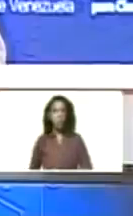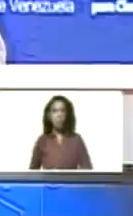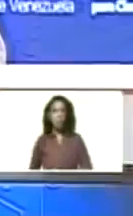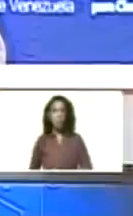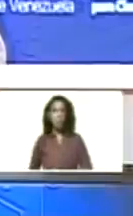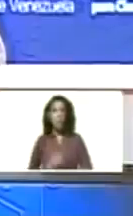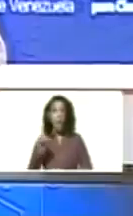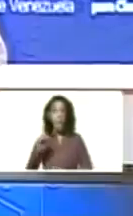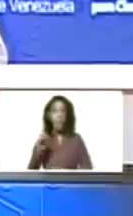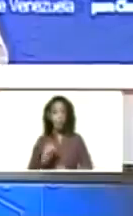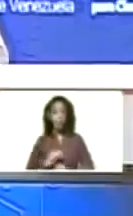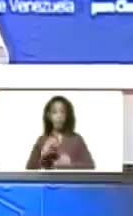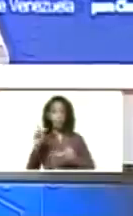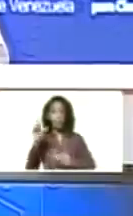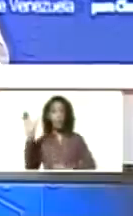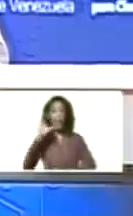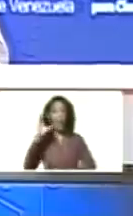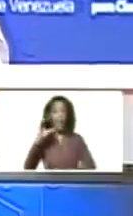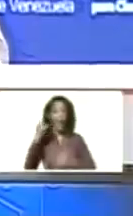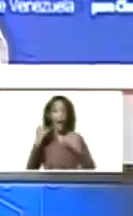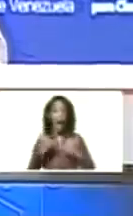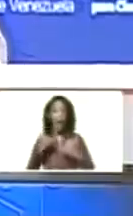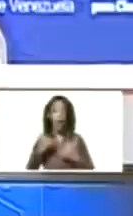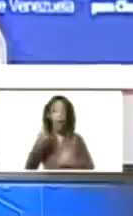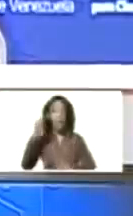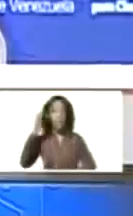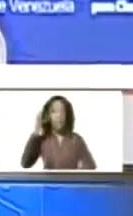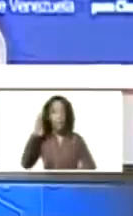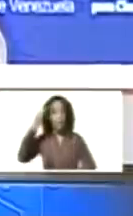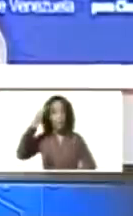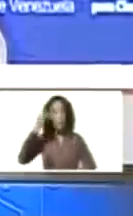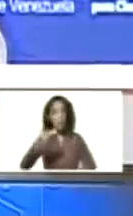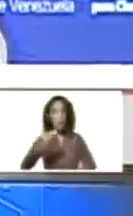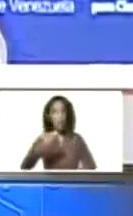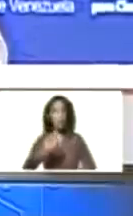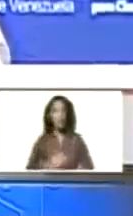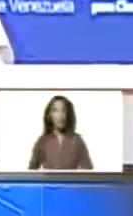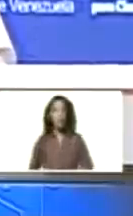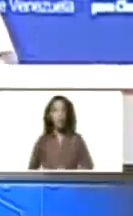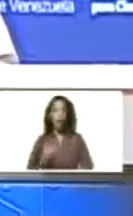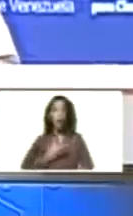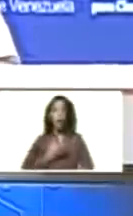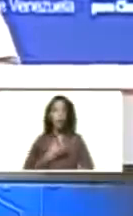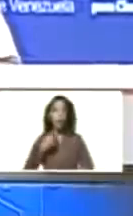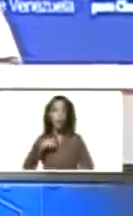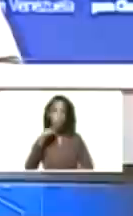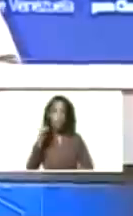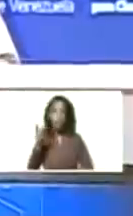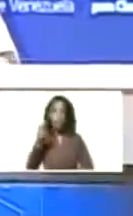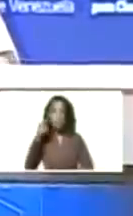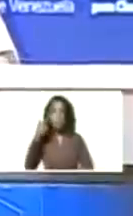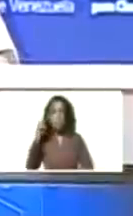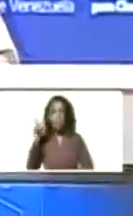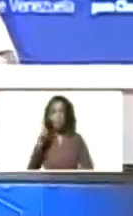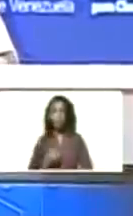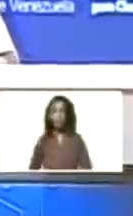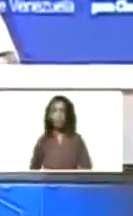Tremenda alcaldesa tiene Caracas ahora. La almirante en jefa, Carmen Teresa, y le dije, Carmen,